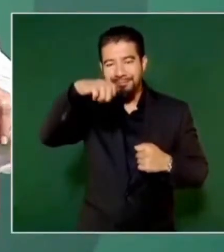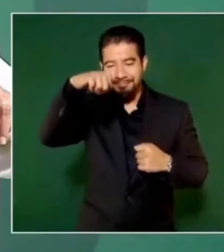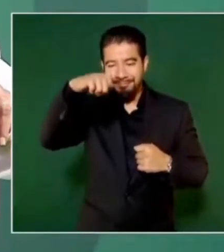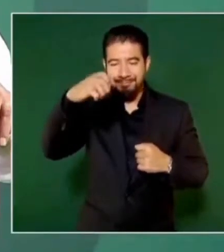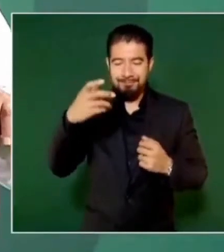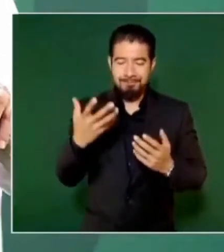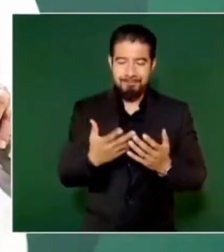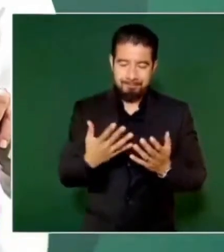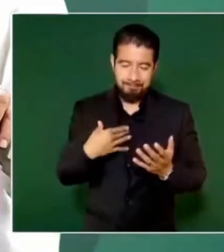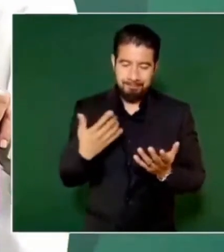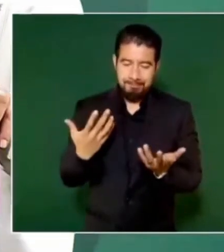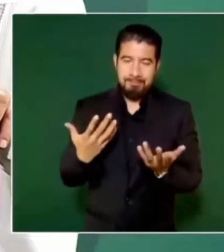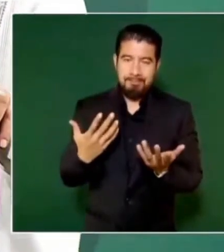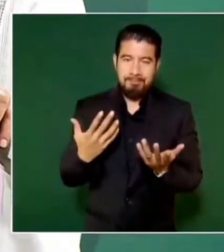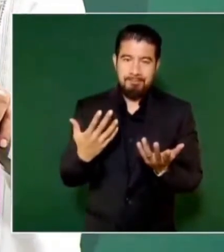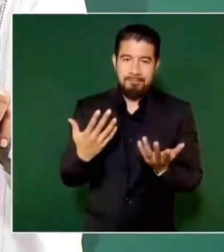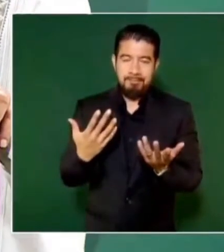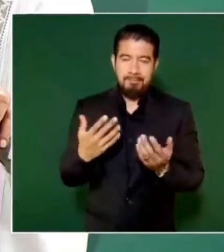ha sido